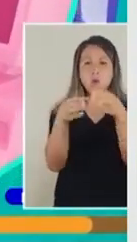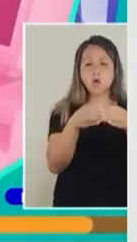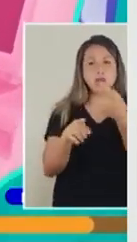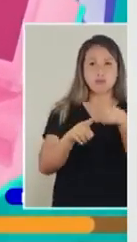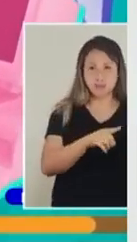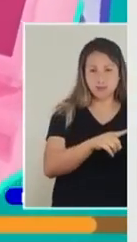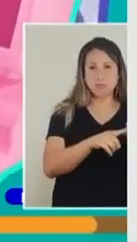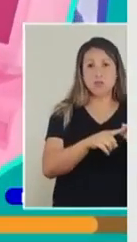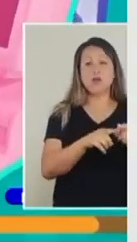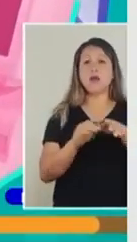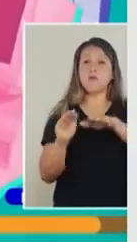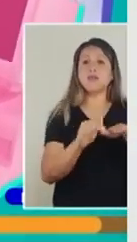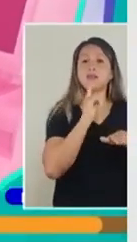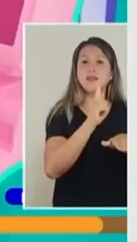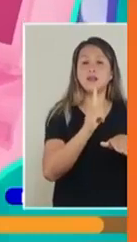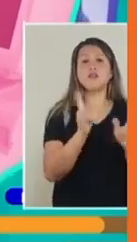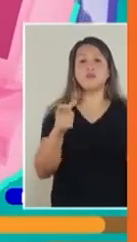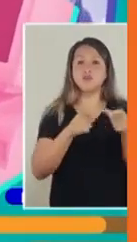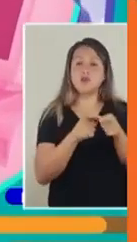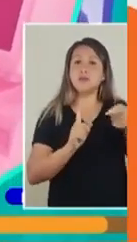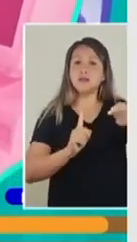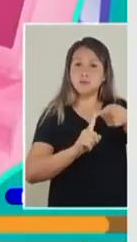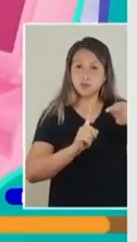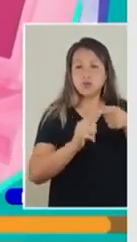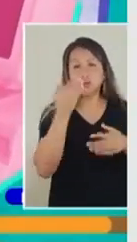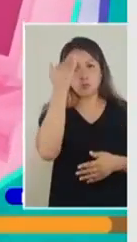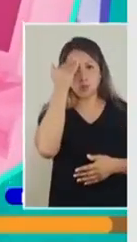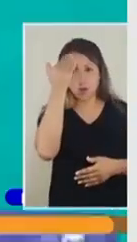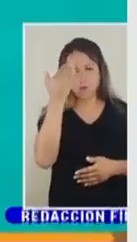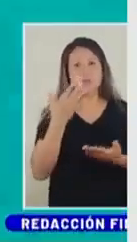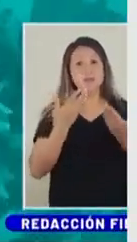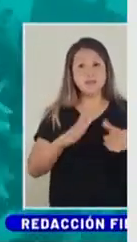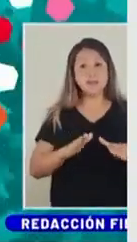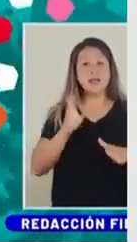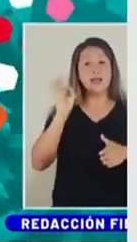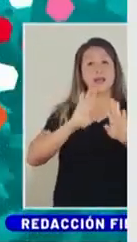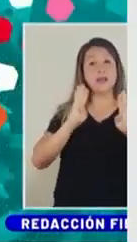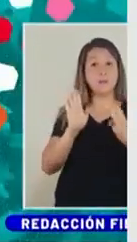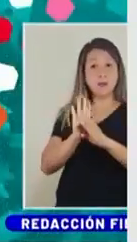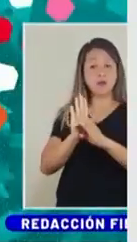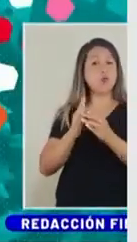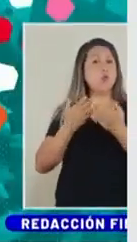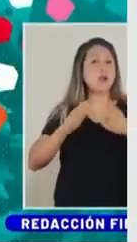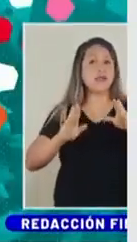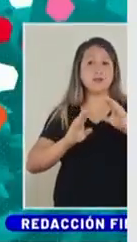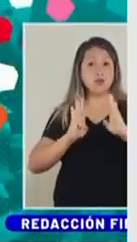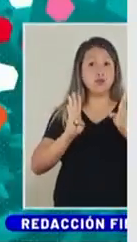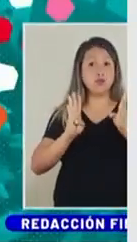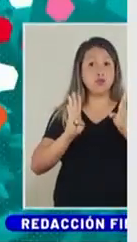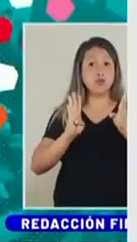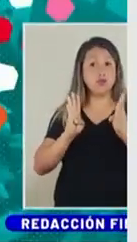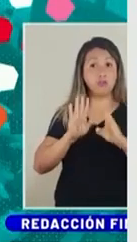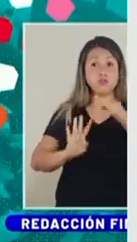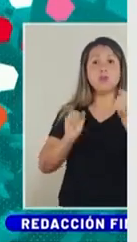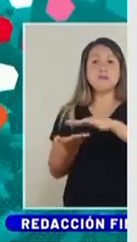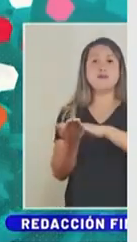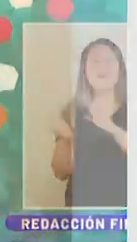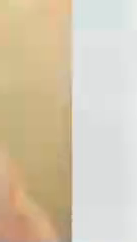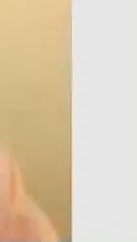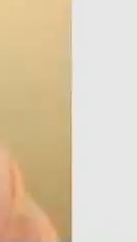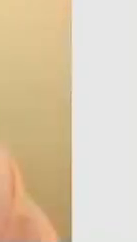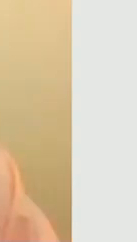significa esto. Y esto vendrá en los próximos informes y tendremos que ir delimitando y dibujando cuál será el alcance de esto. Perfecto. Gaspar, entiendo